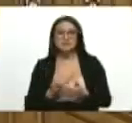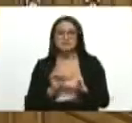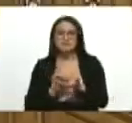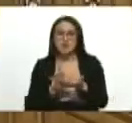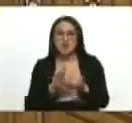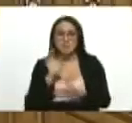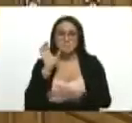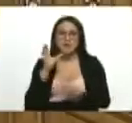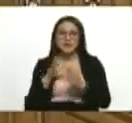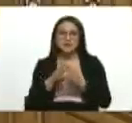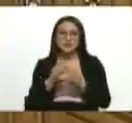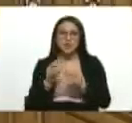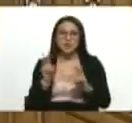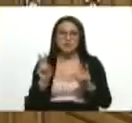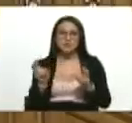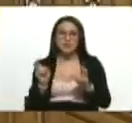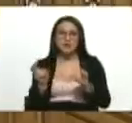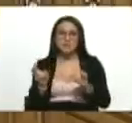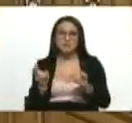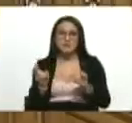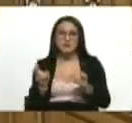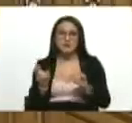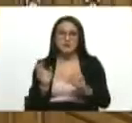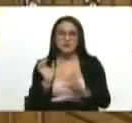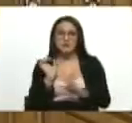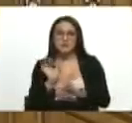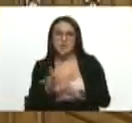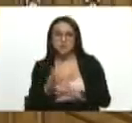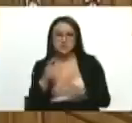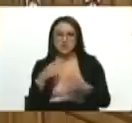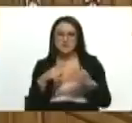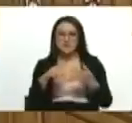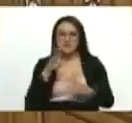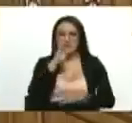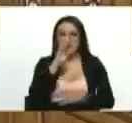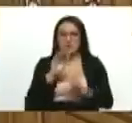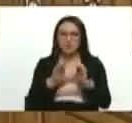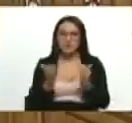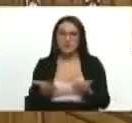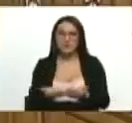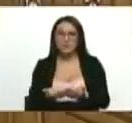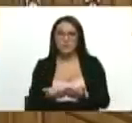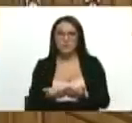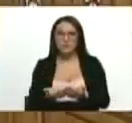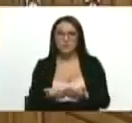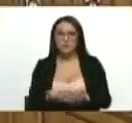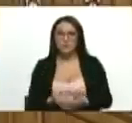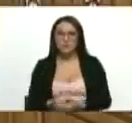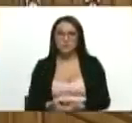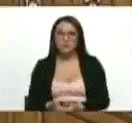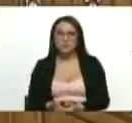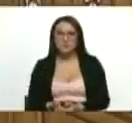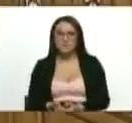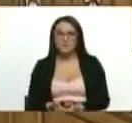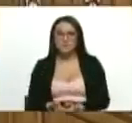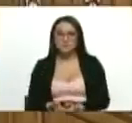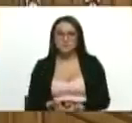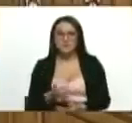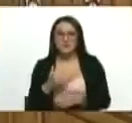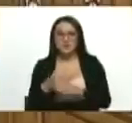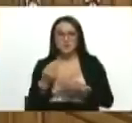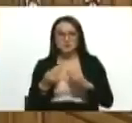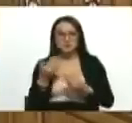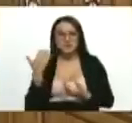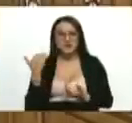país de todos sus activos, de sus depósitos en distintos bancos del mundo, por cierto, como le hicieron